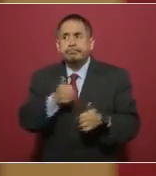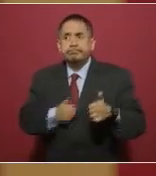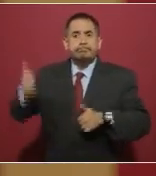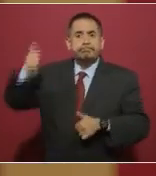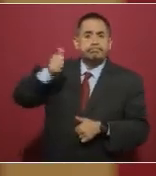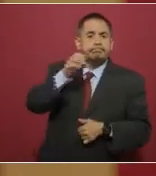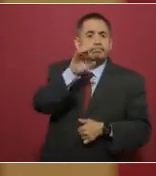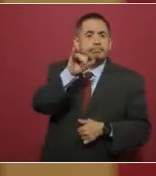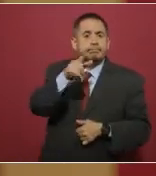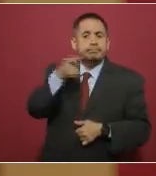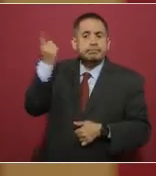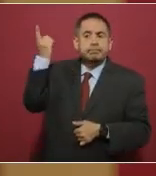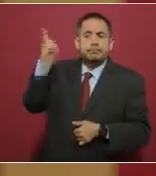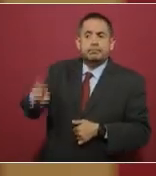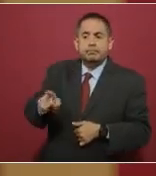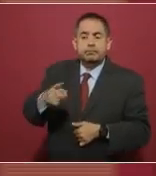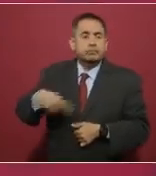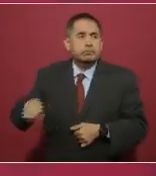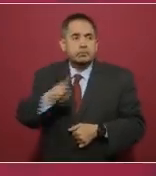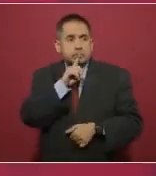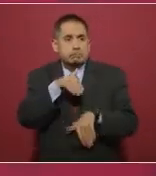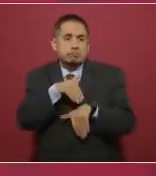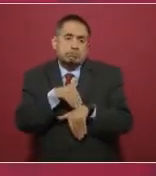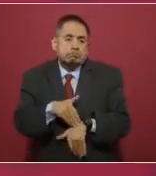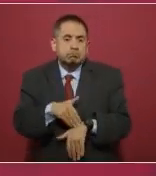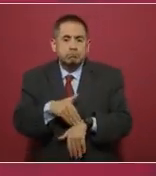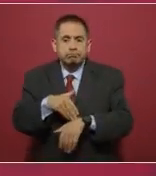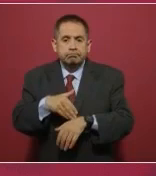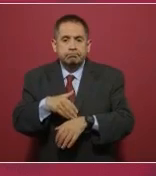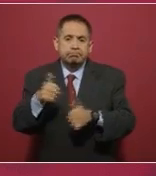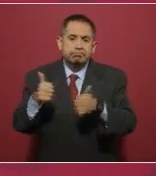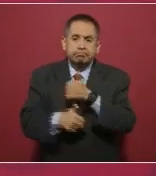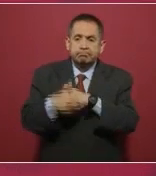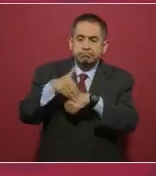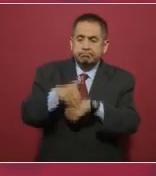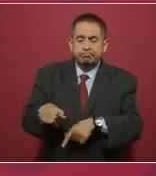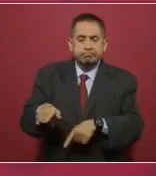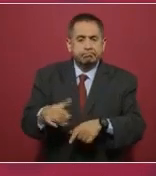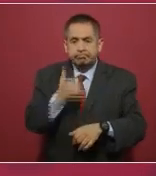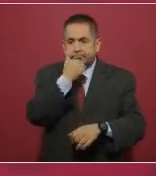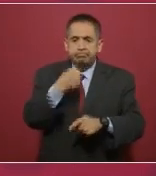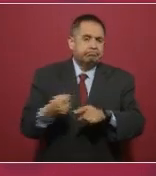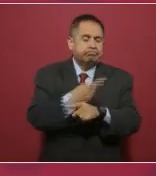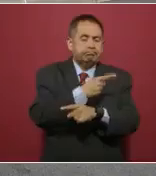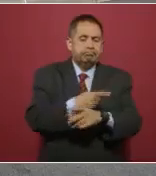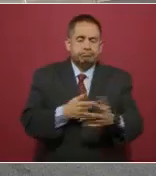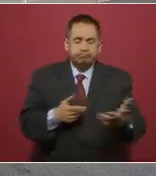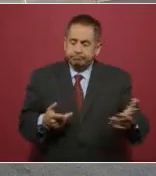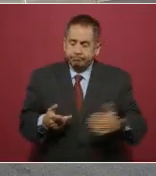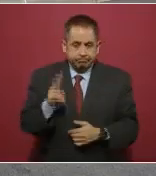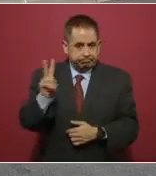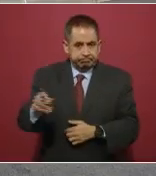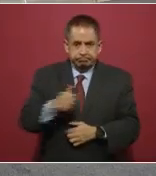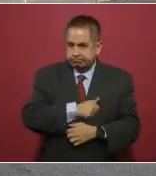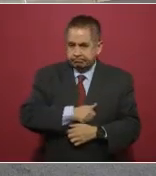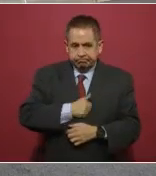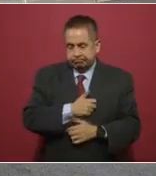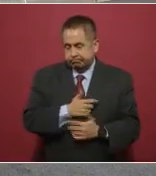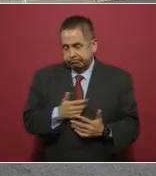civil, de manera destacada y dolorosa